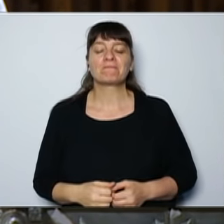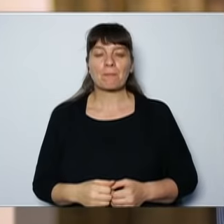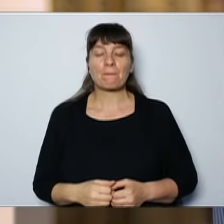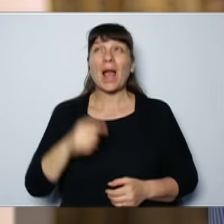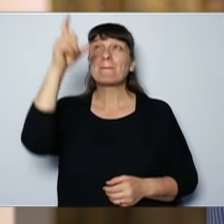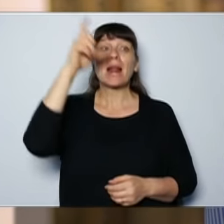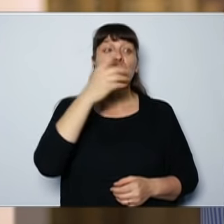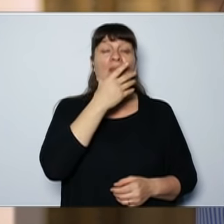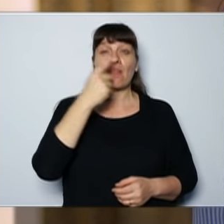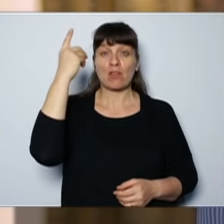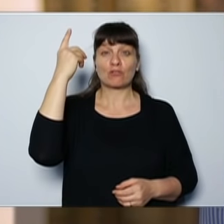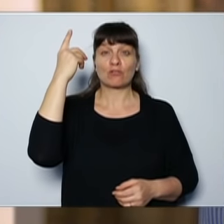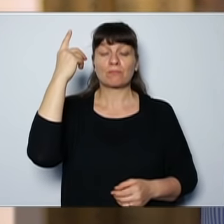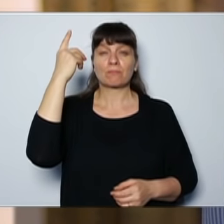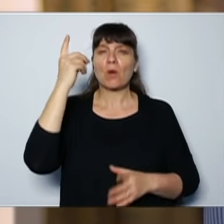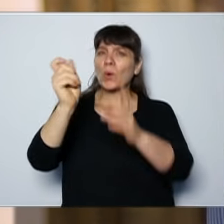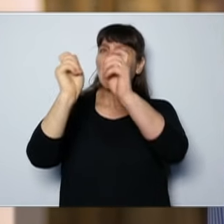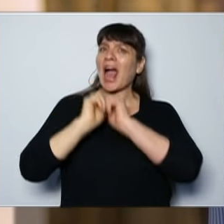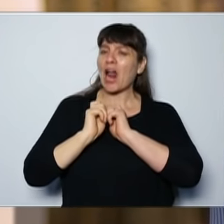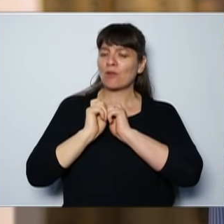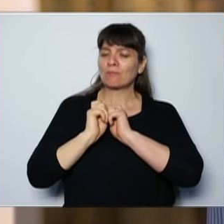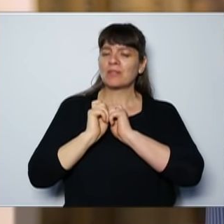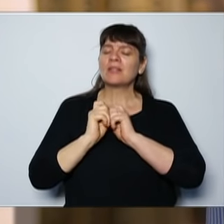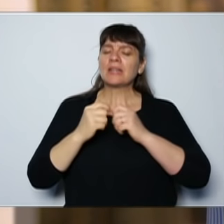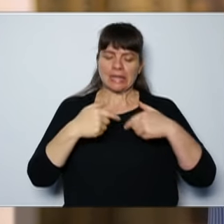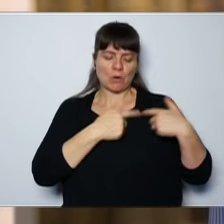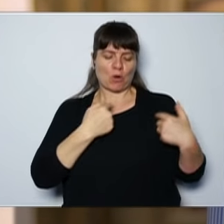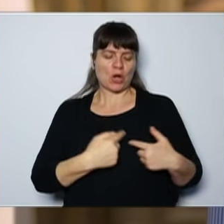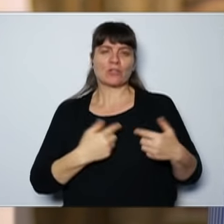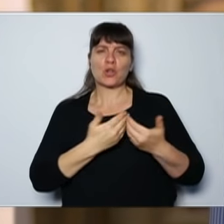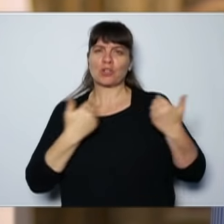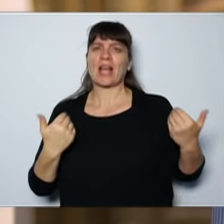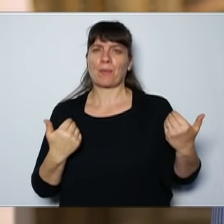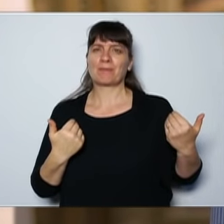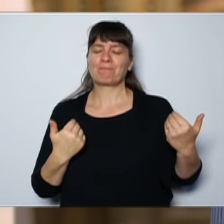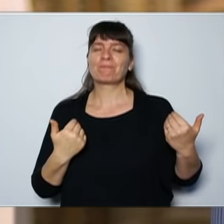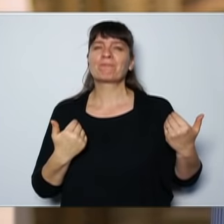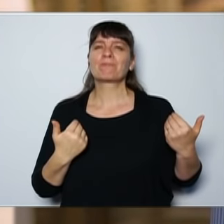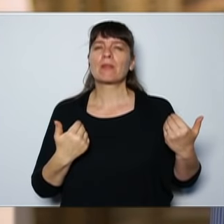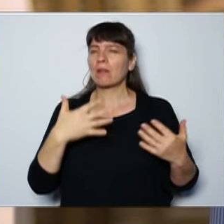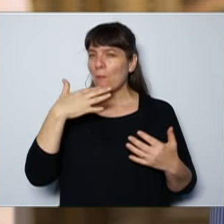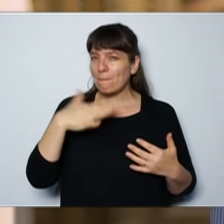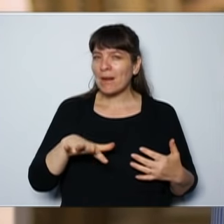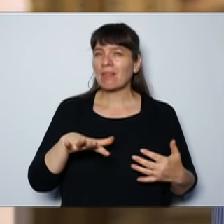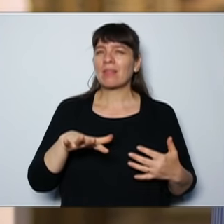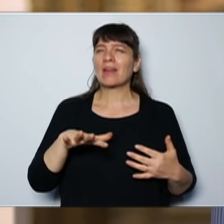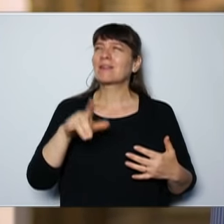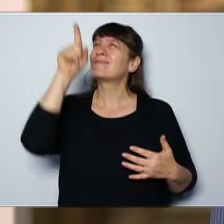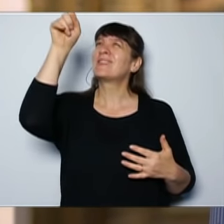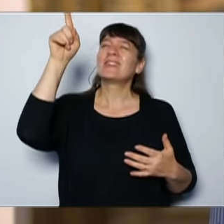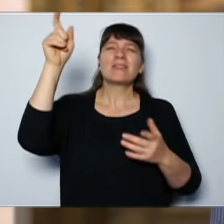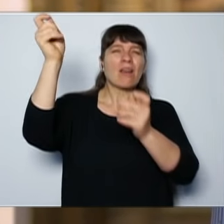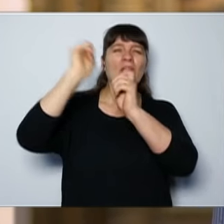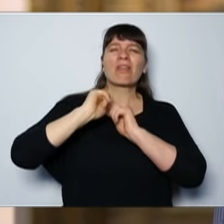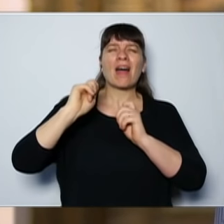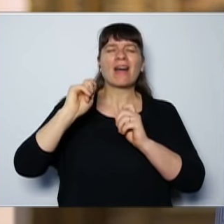La palabra de Dios es un don que nos llama a abrir el corazón para comprender la inagotable riqueza